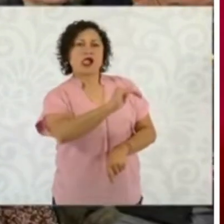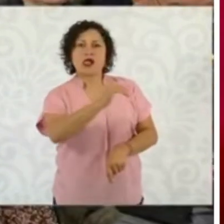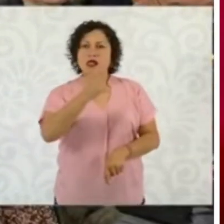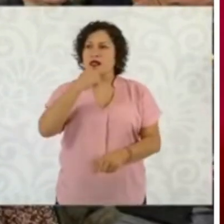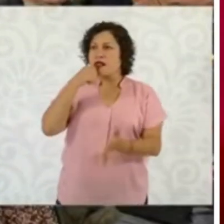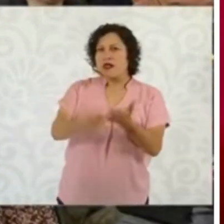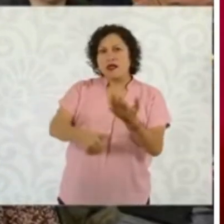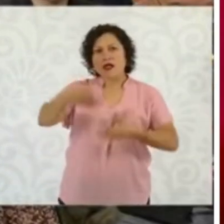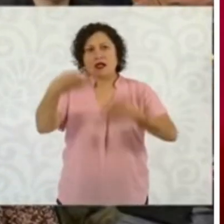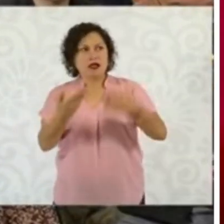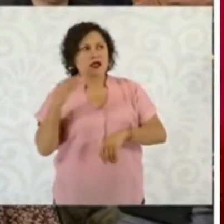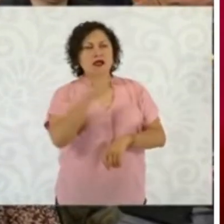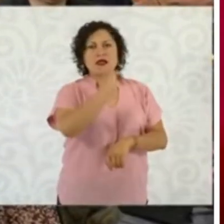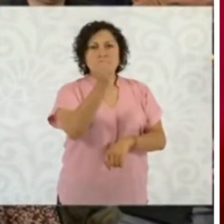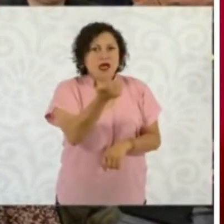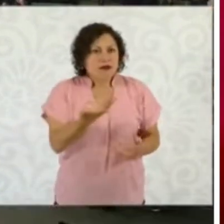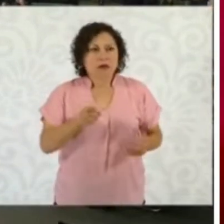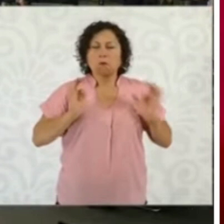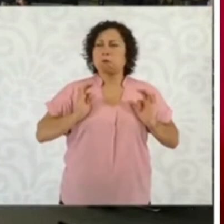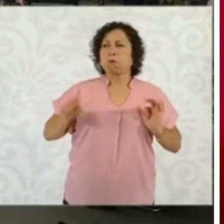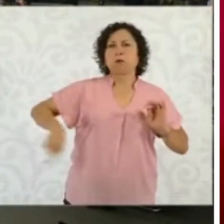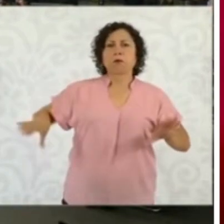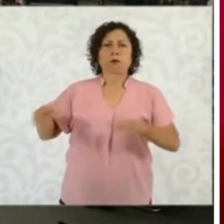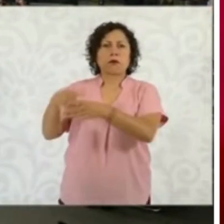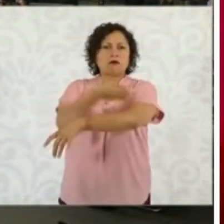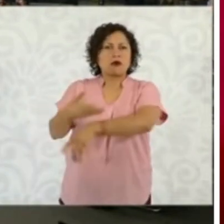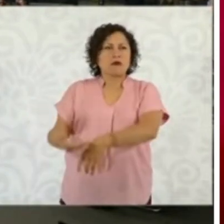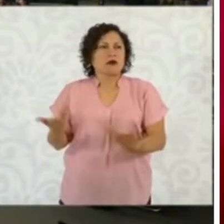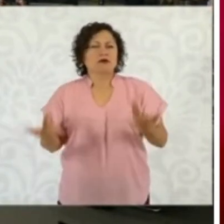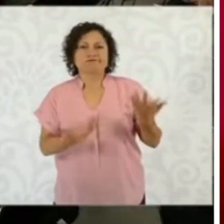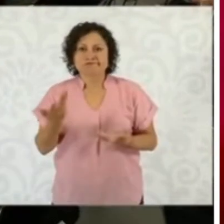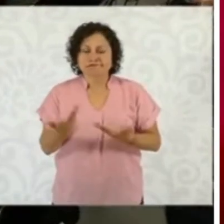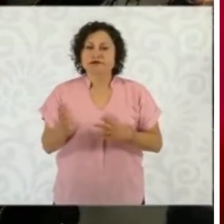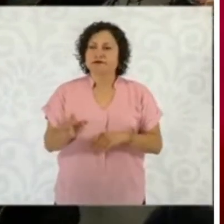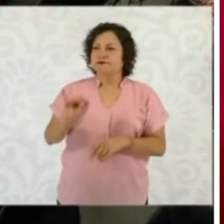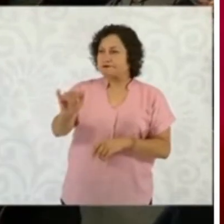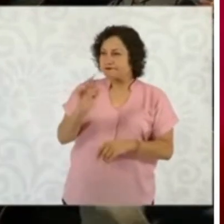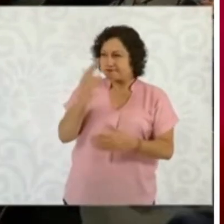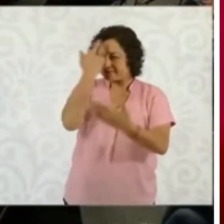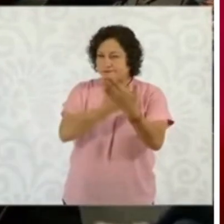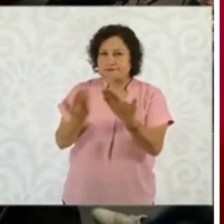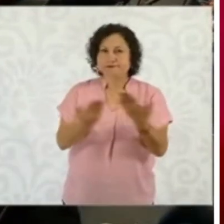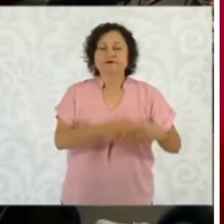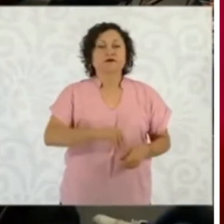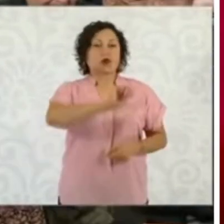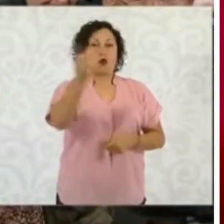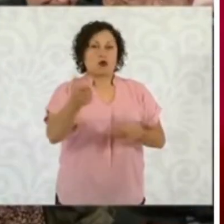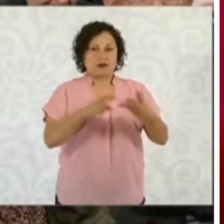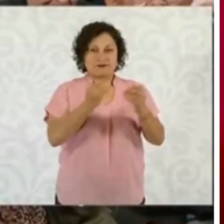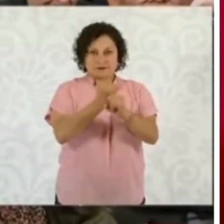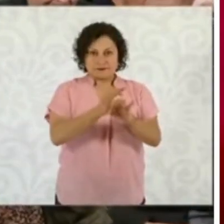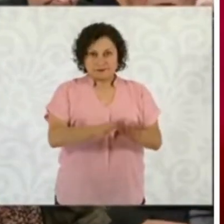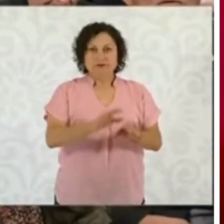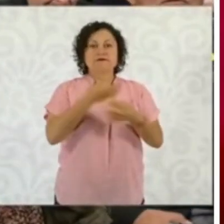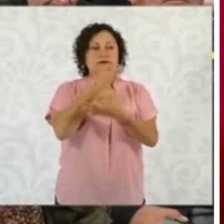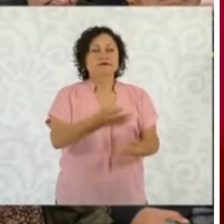por parte de la autoridad, mientras las otras personas están en esta situación. Sí, lo revisamos. Presidenta, y también en otra información, bueno, pues se dio a conocer, por supuesto, que